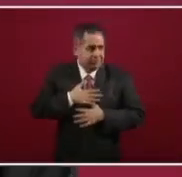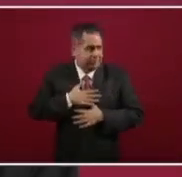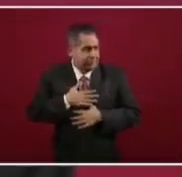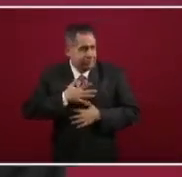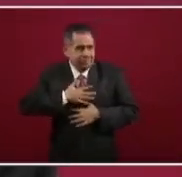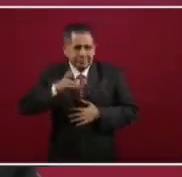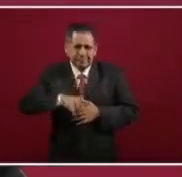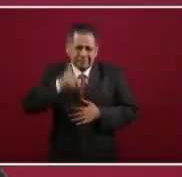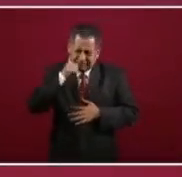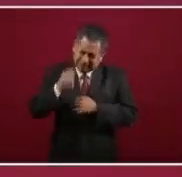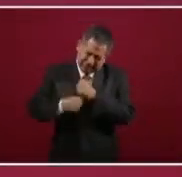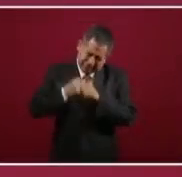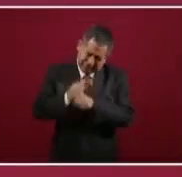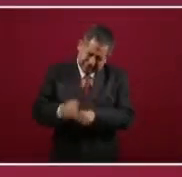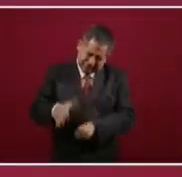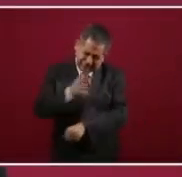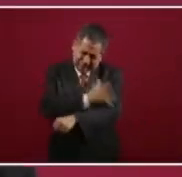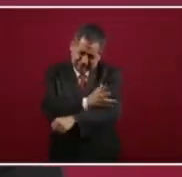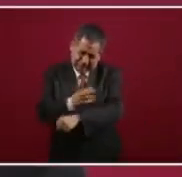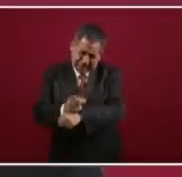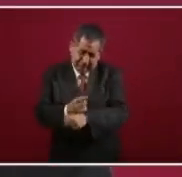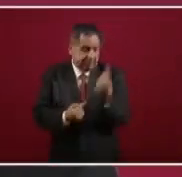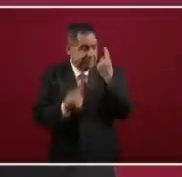imagínense cómo